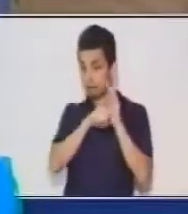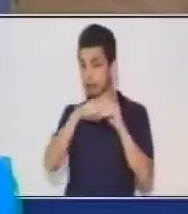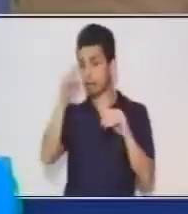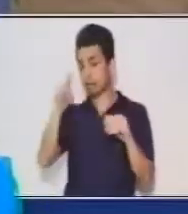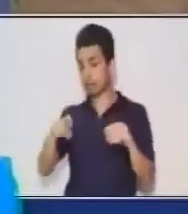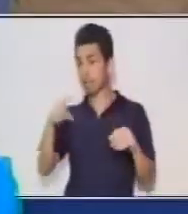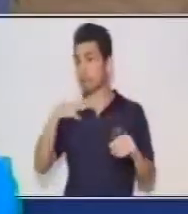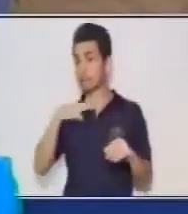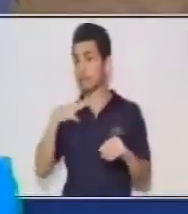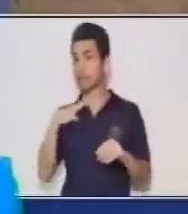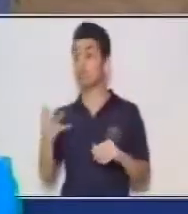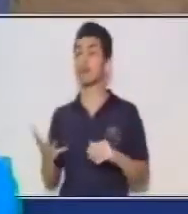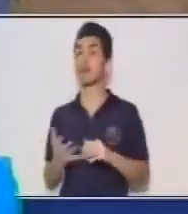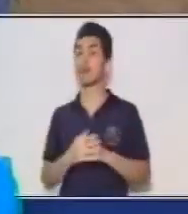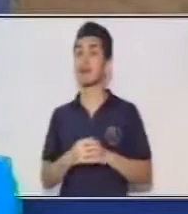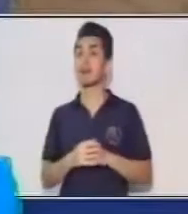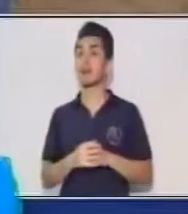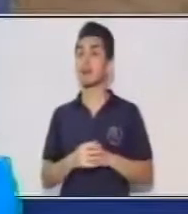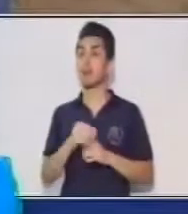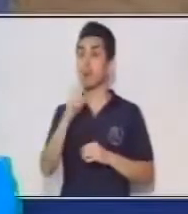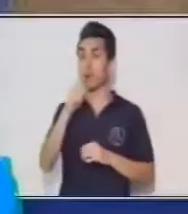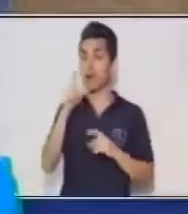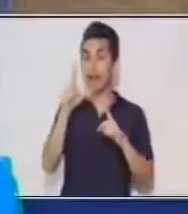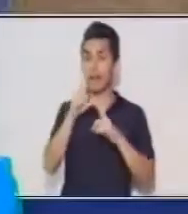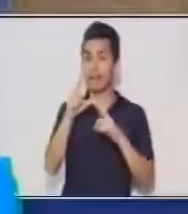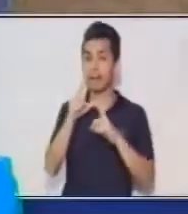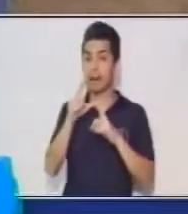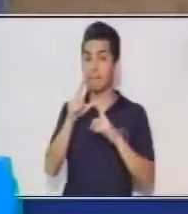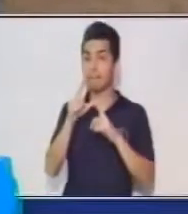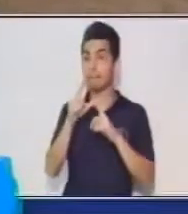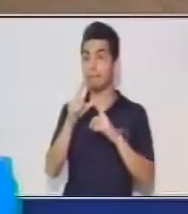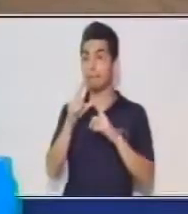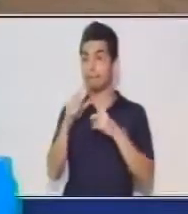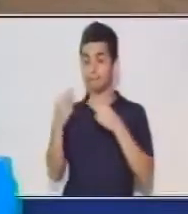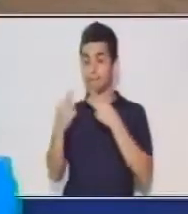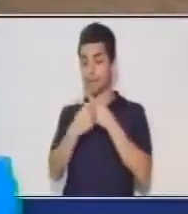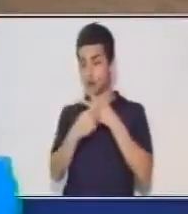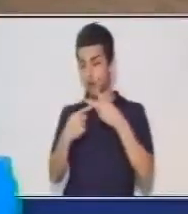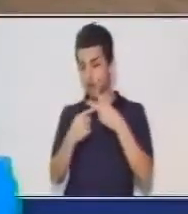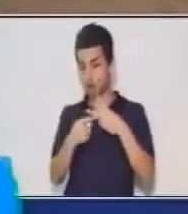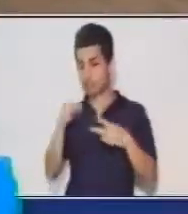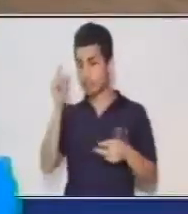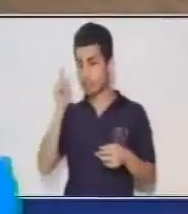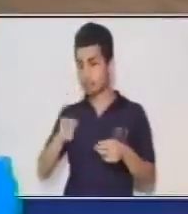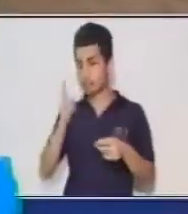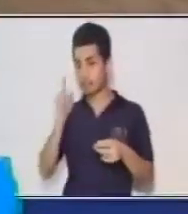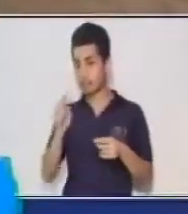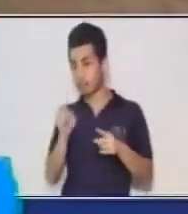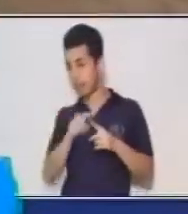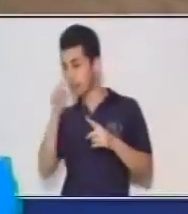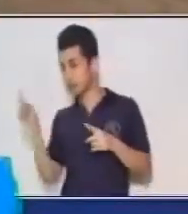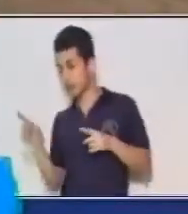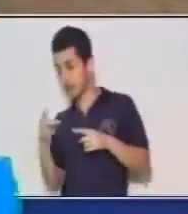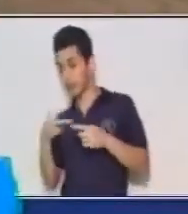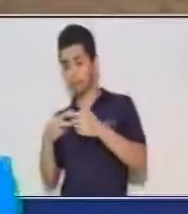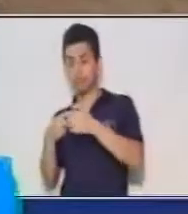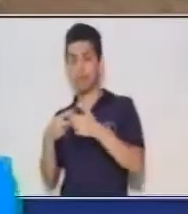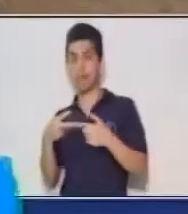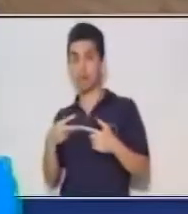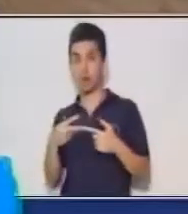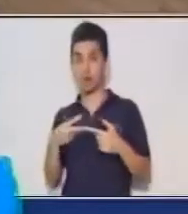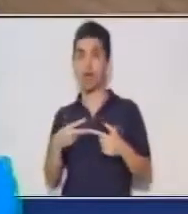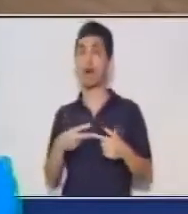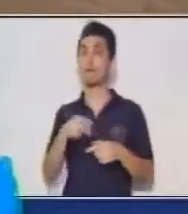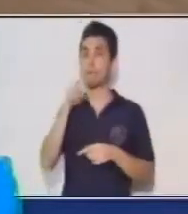tener una letra menor y la siguiente siempre va a ser mayor. De esta